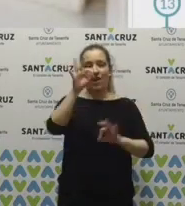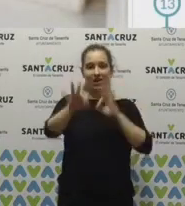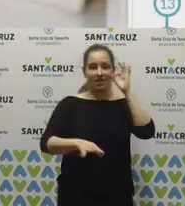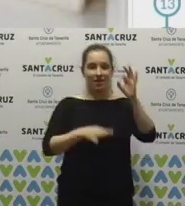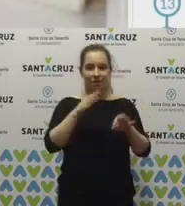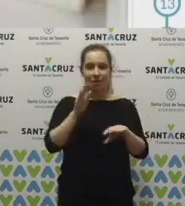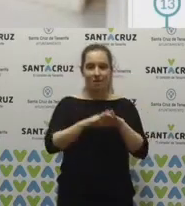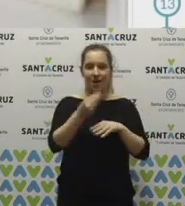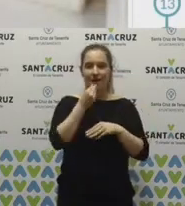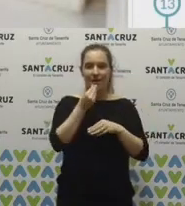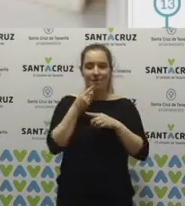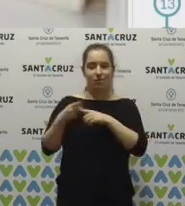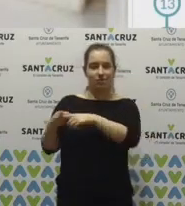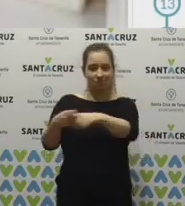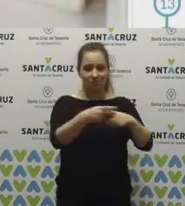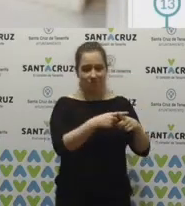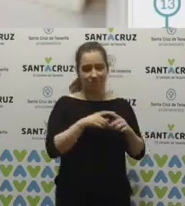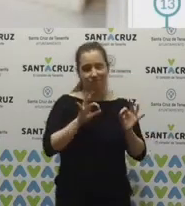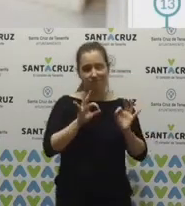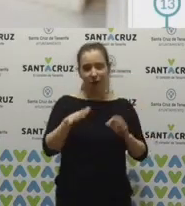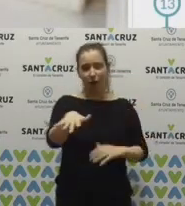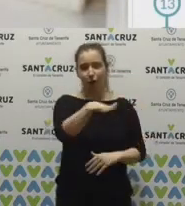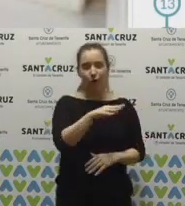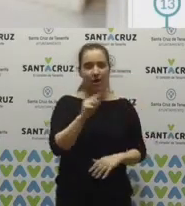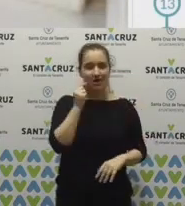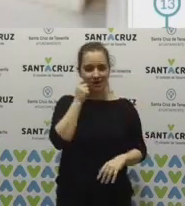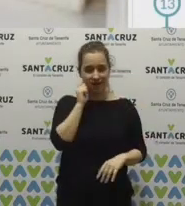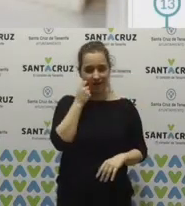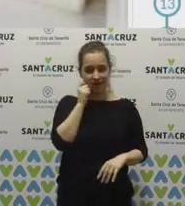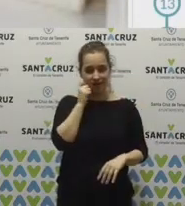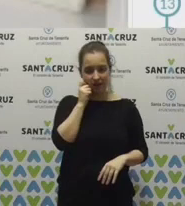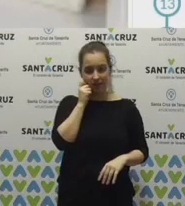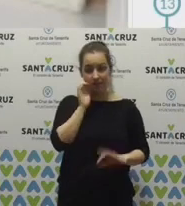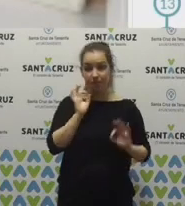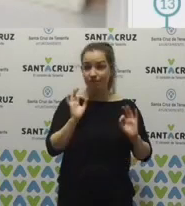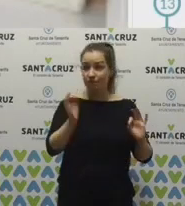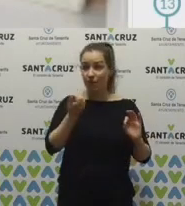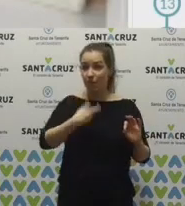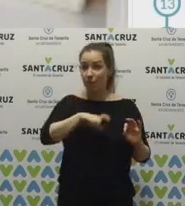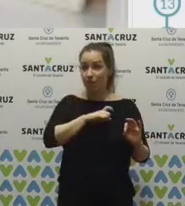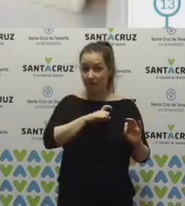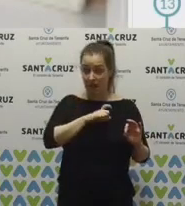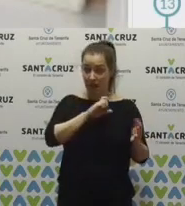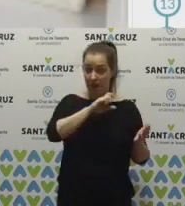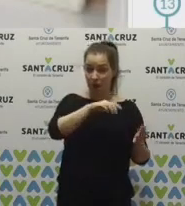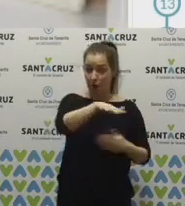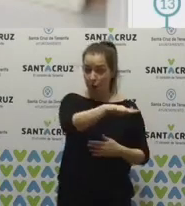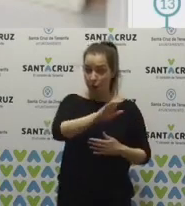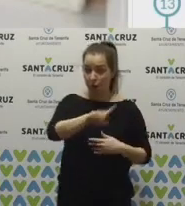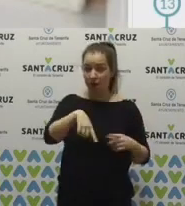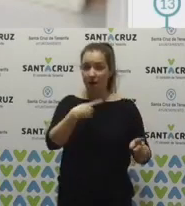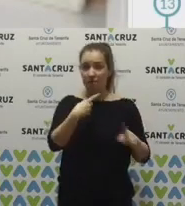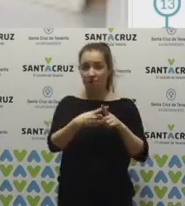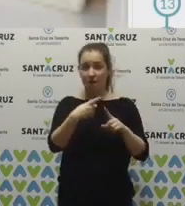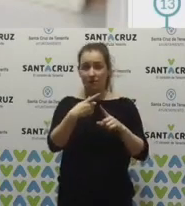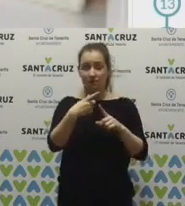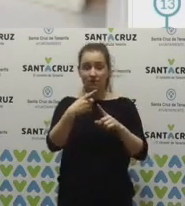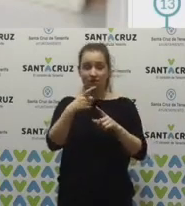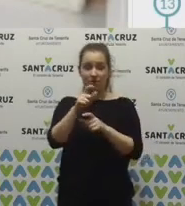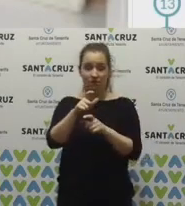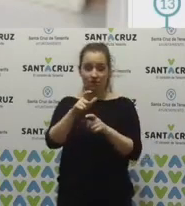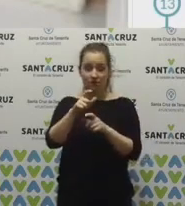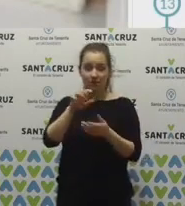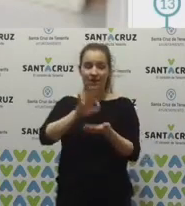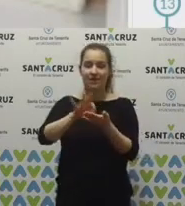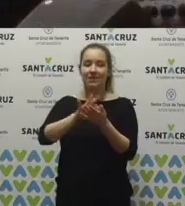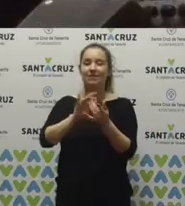san andrés además de ello tanto la policía local el servicio de montes como protección civil está colaborando brega